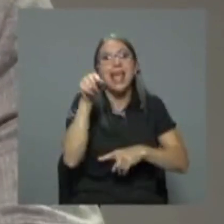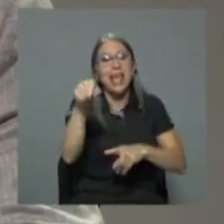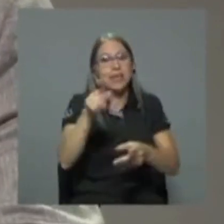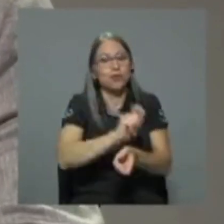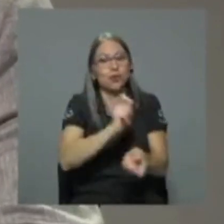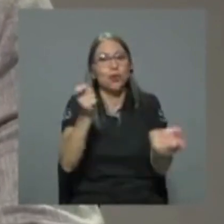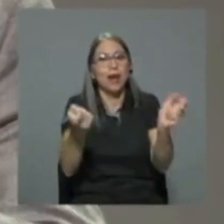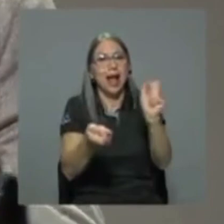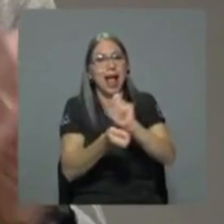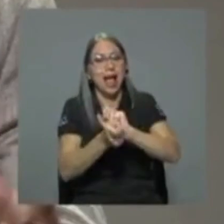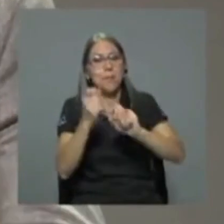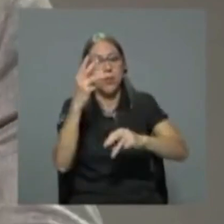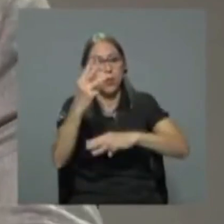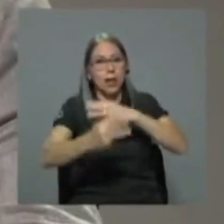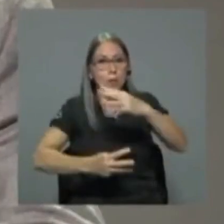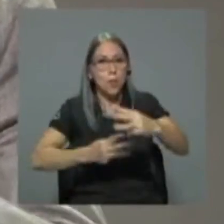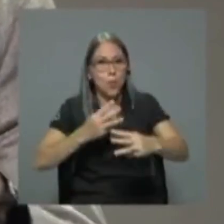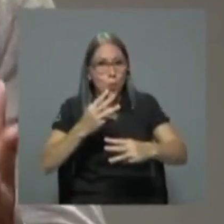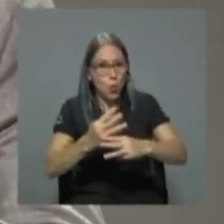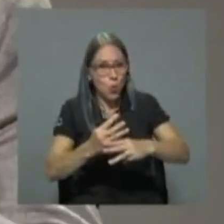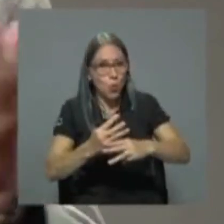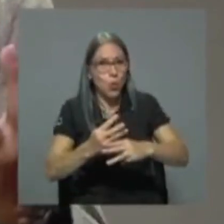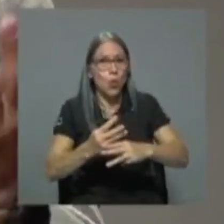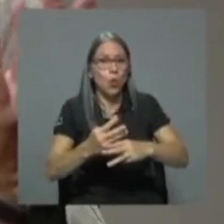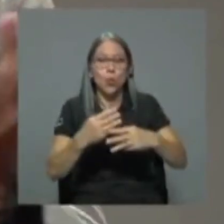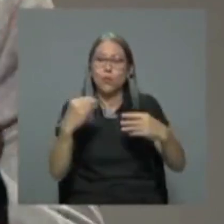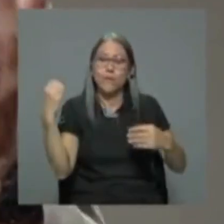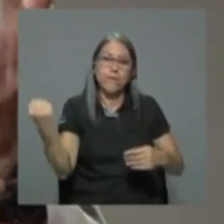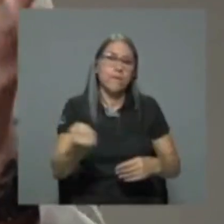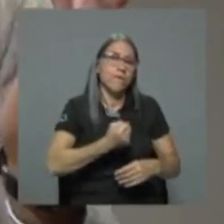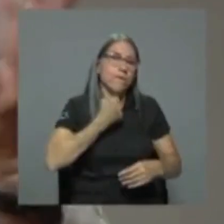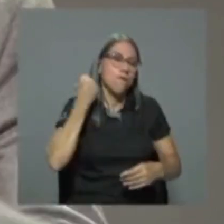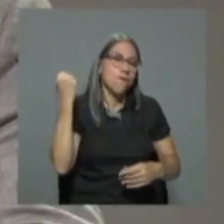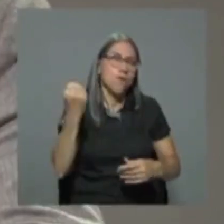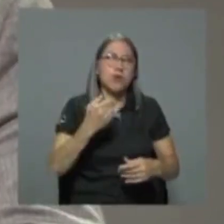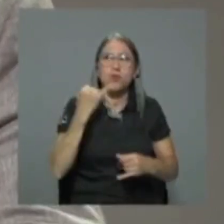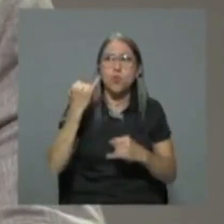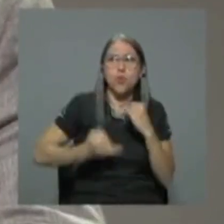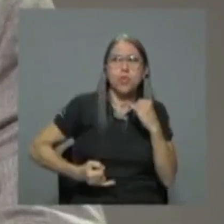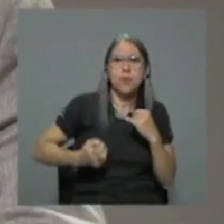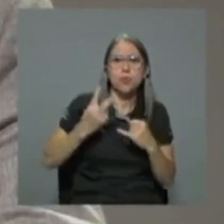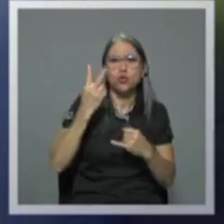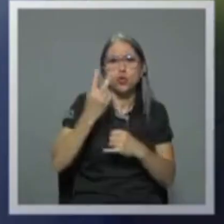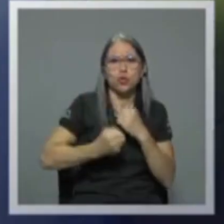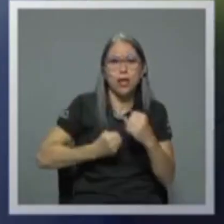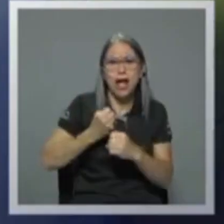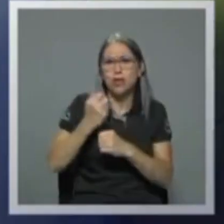tenido radicalmente o exponencialmente en los últimos 2-3 años, ¿verdad?